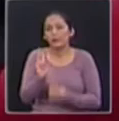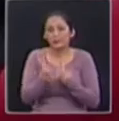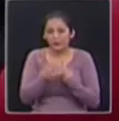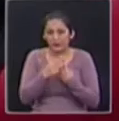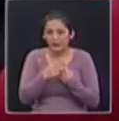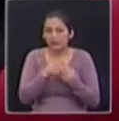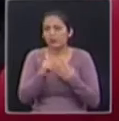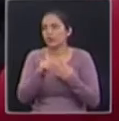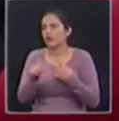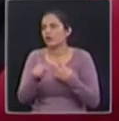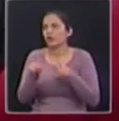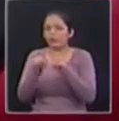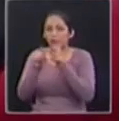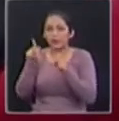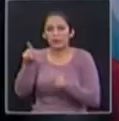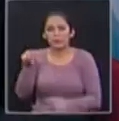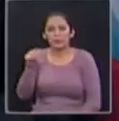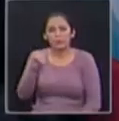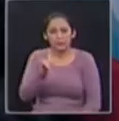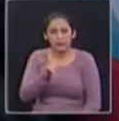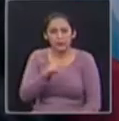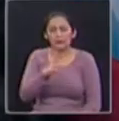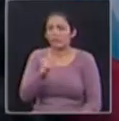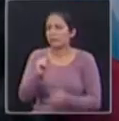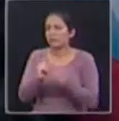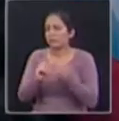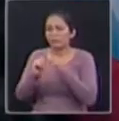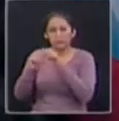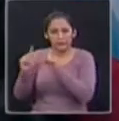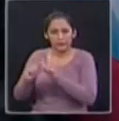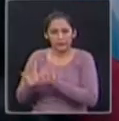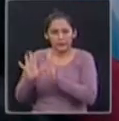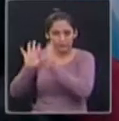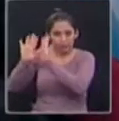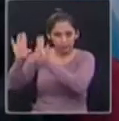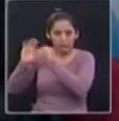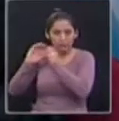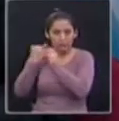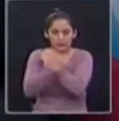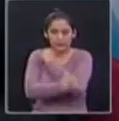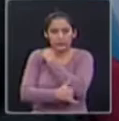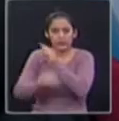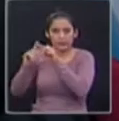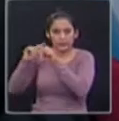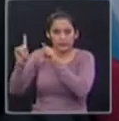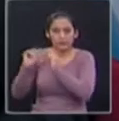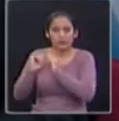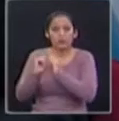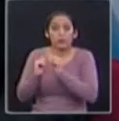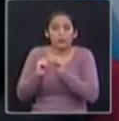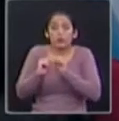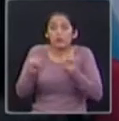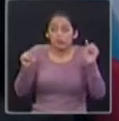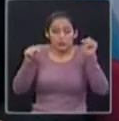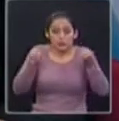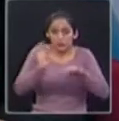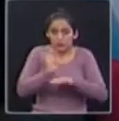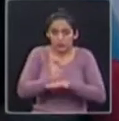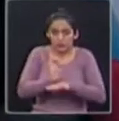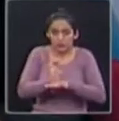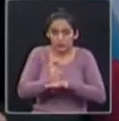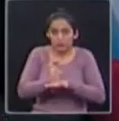transacciones y de manera digital pero ninguno de estos está en un banco central en una economía dolarizada